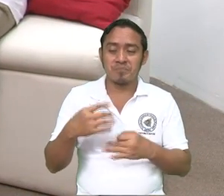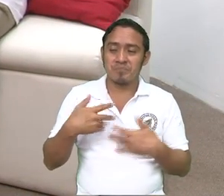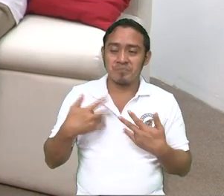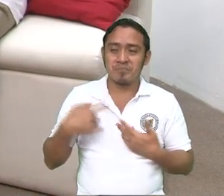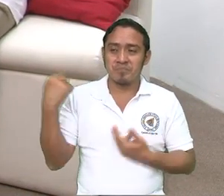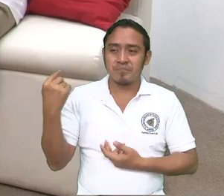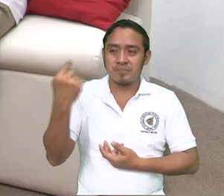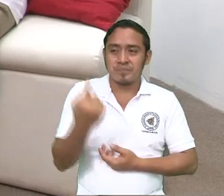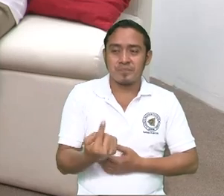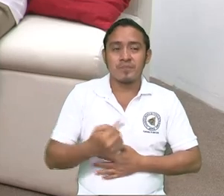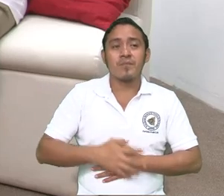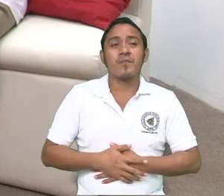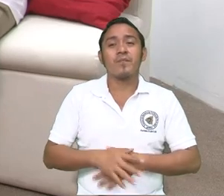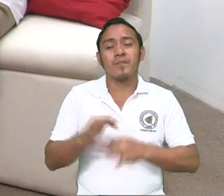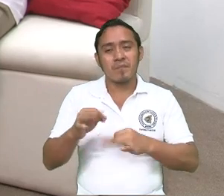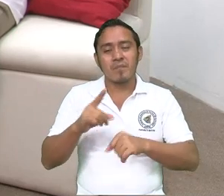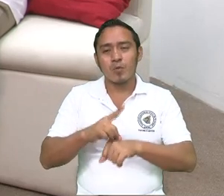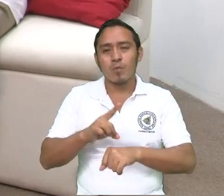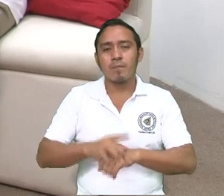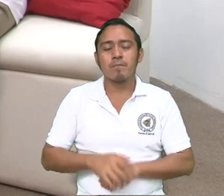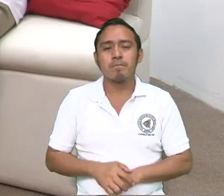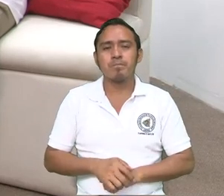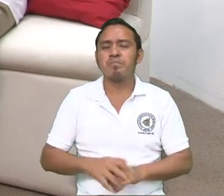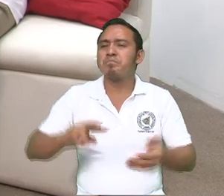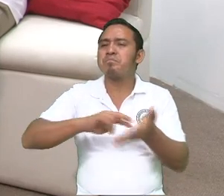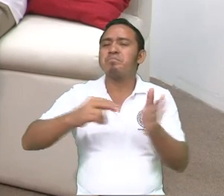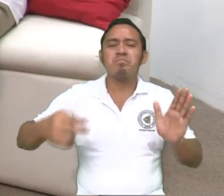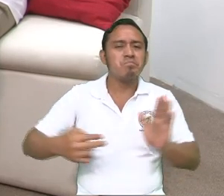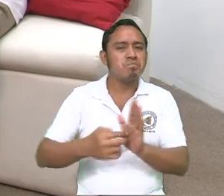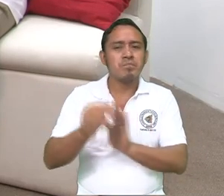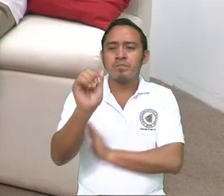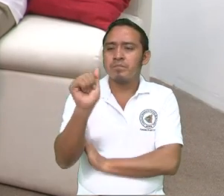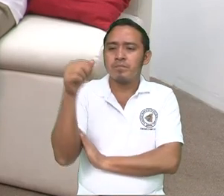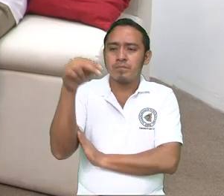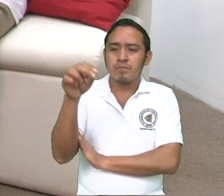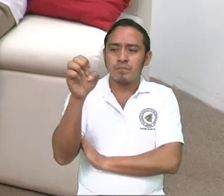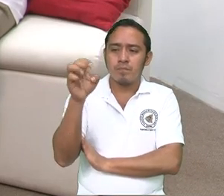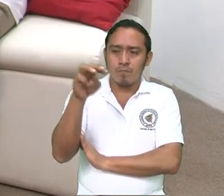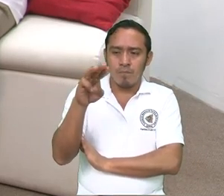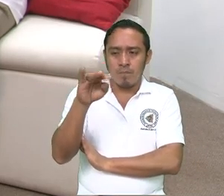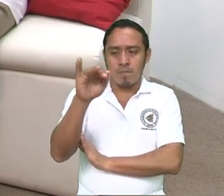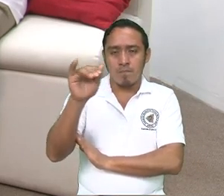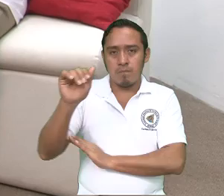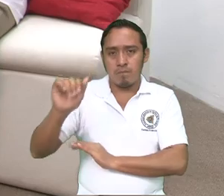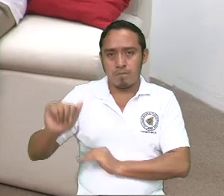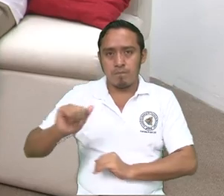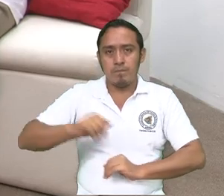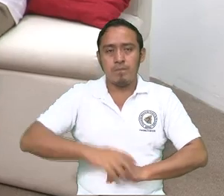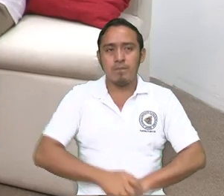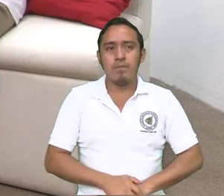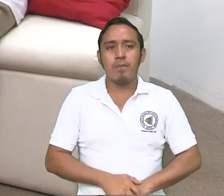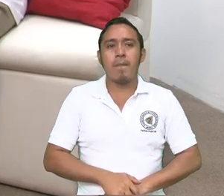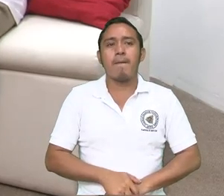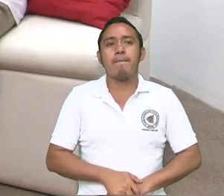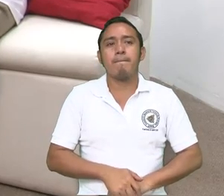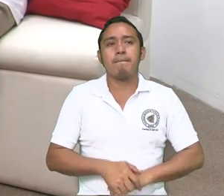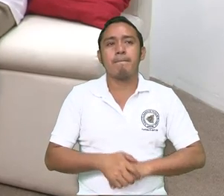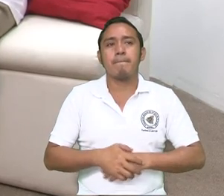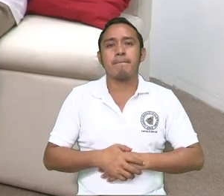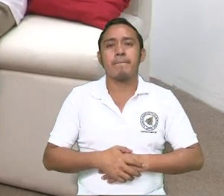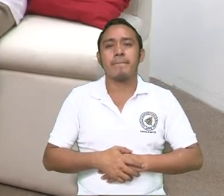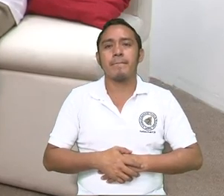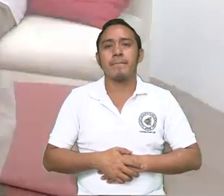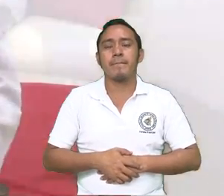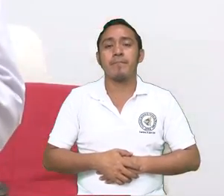así el doctor para iniciar que es la anemia ayúdanos a conocer un poco sobre esta enfermedad qué bueno